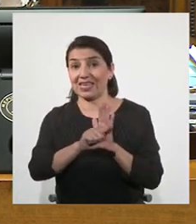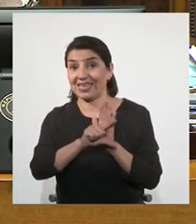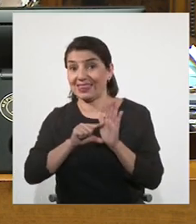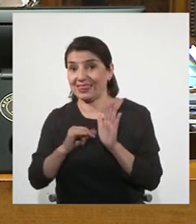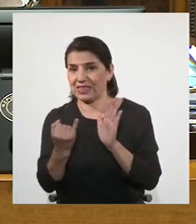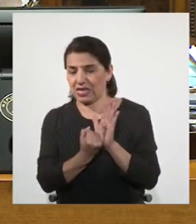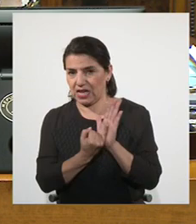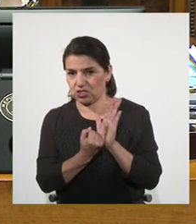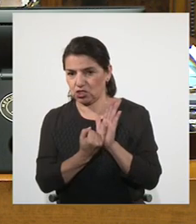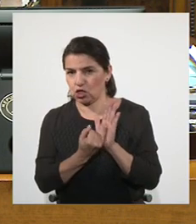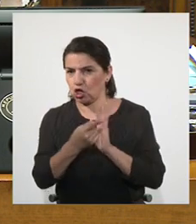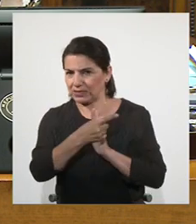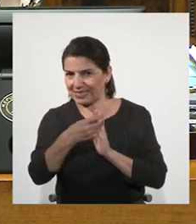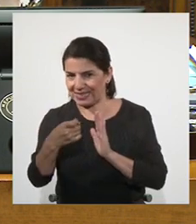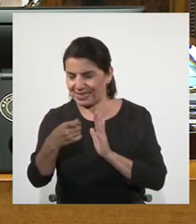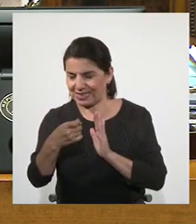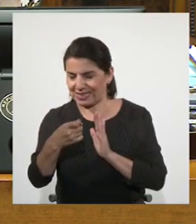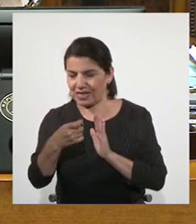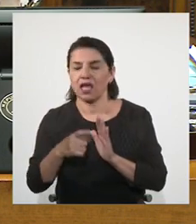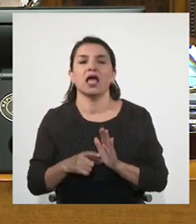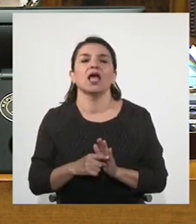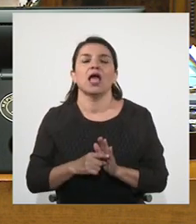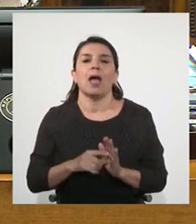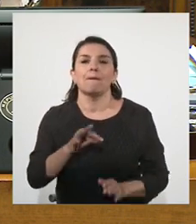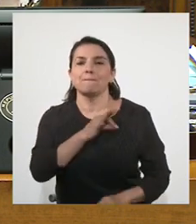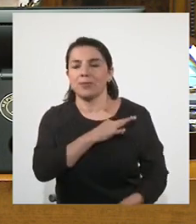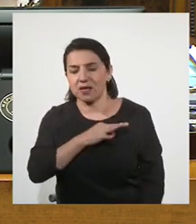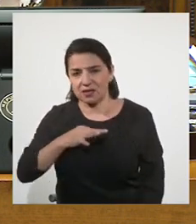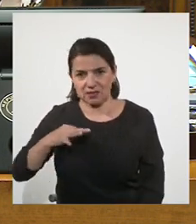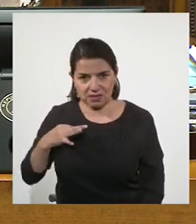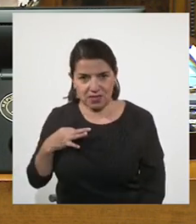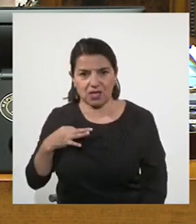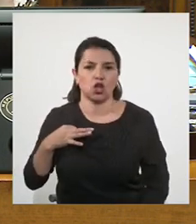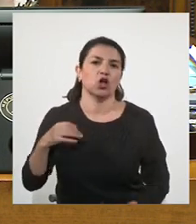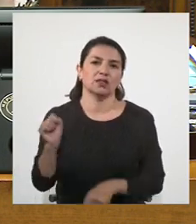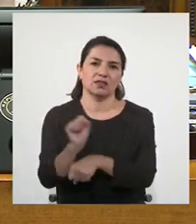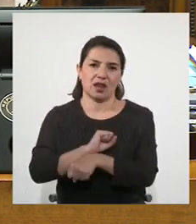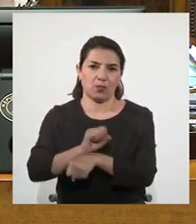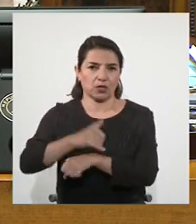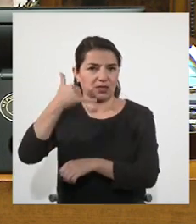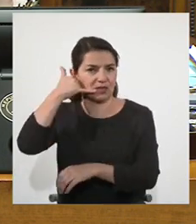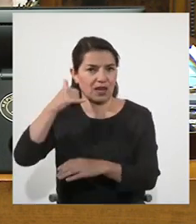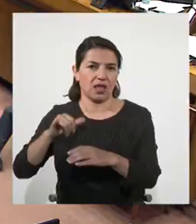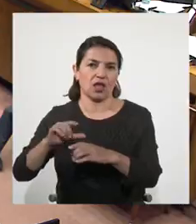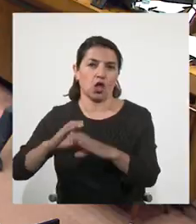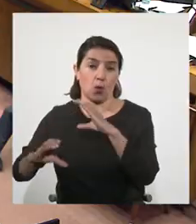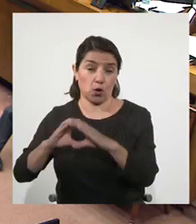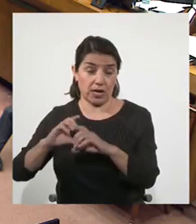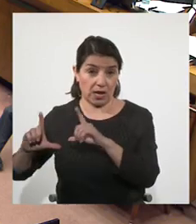Ministerio de Transporte y Telecomunicaciones, partida número 19, indicación número...